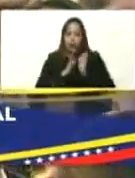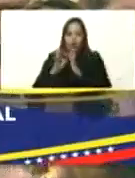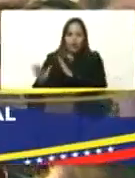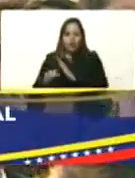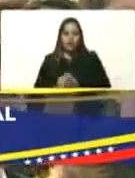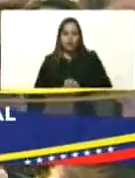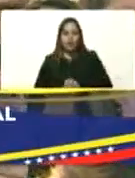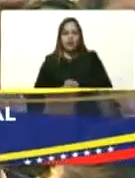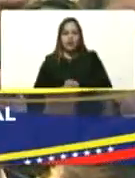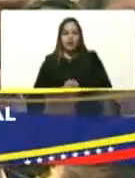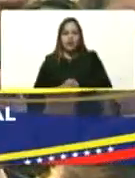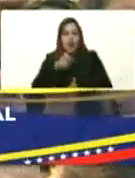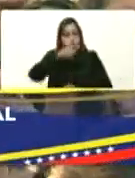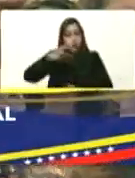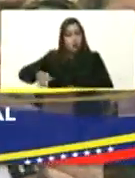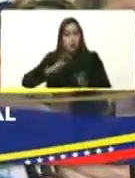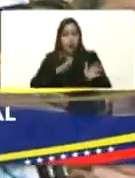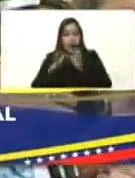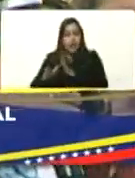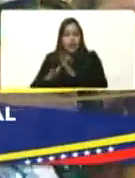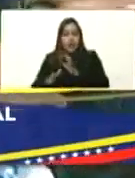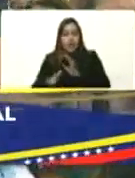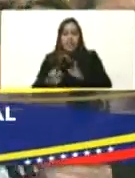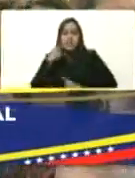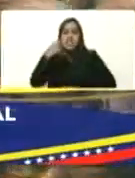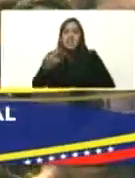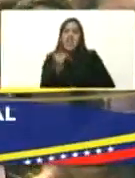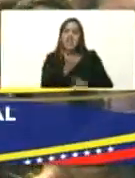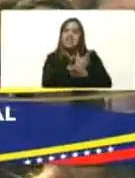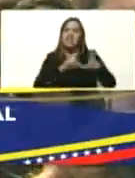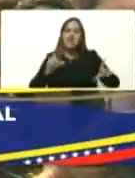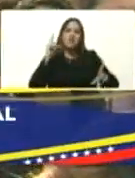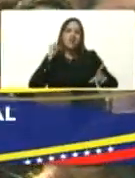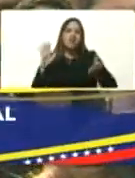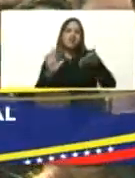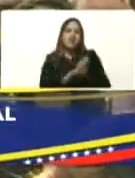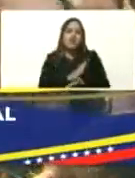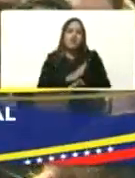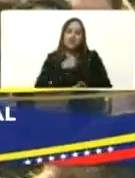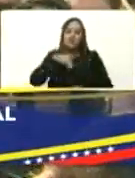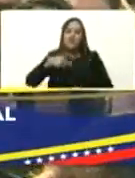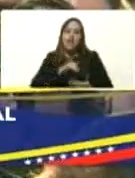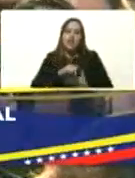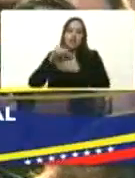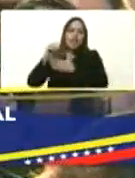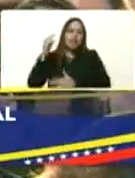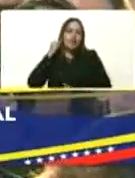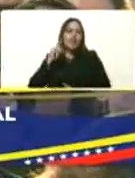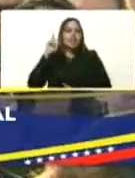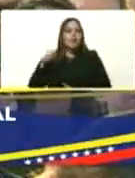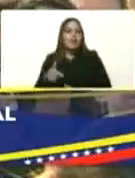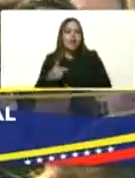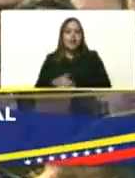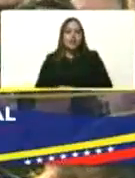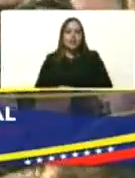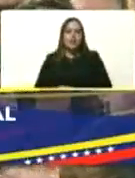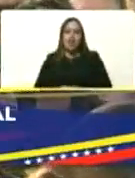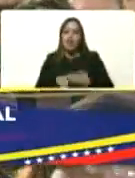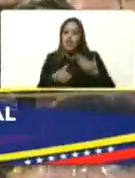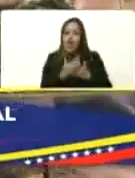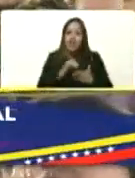del poder popular, habla de nuestra emancipación en el ejercicio de nuestro liderazgo y en el rol de vanguardia de la